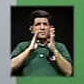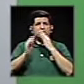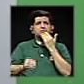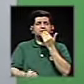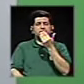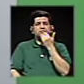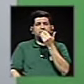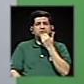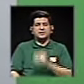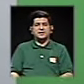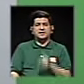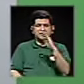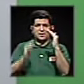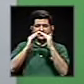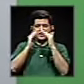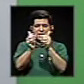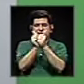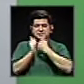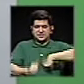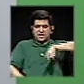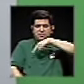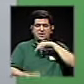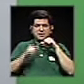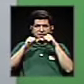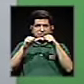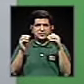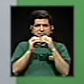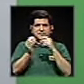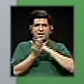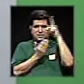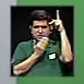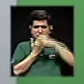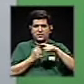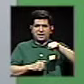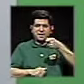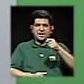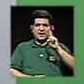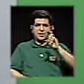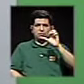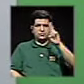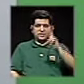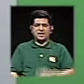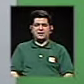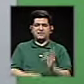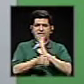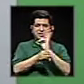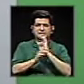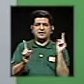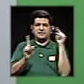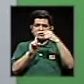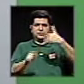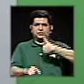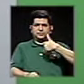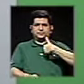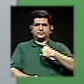gracias en sus casas por habernos acompañado sigan con más de la programación del canal ucr donde hacemos televisión